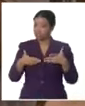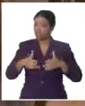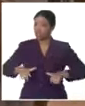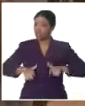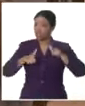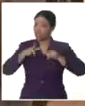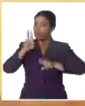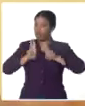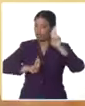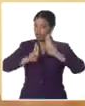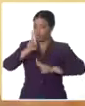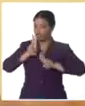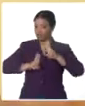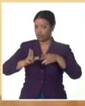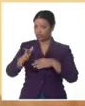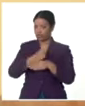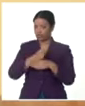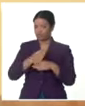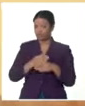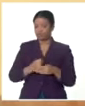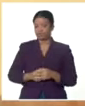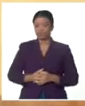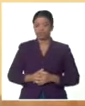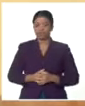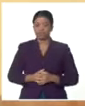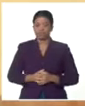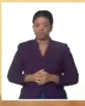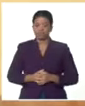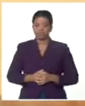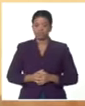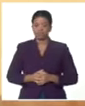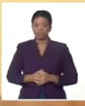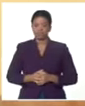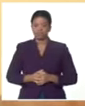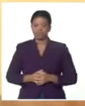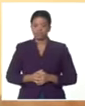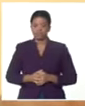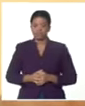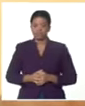acuerdos migratorios? Javier Ortiz, Sistema Informativo de la Televisión Cubana.